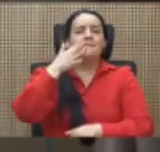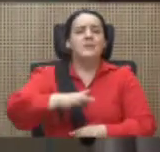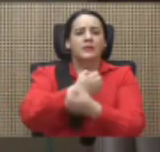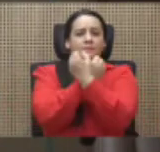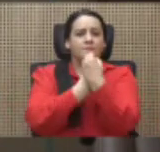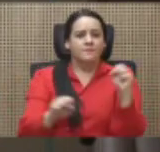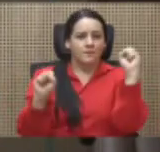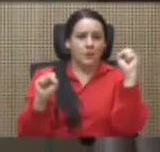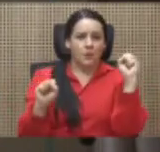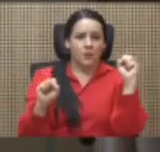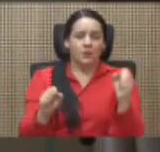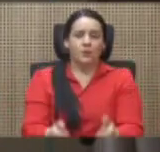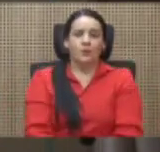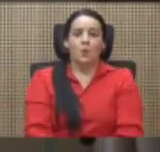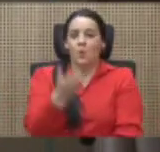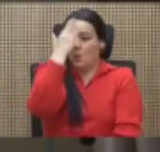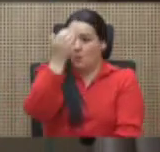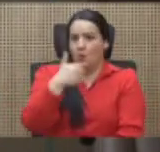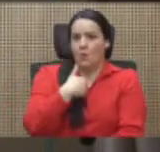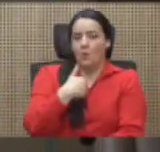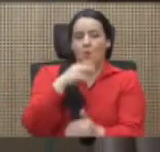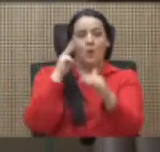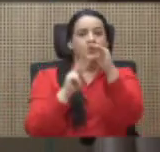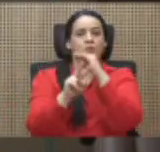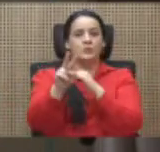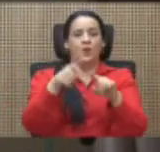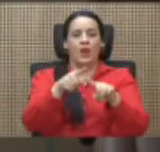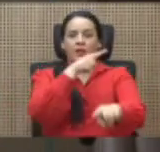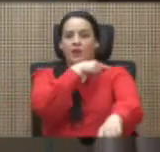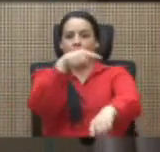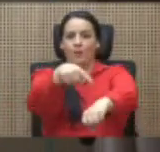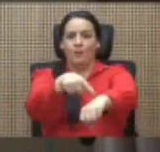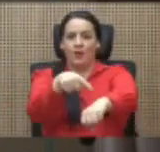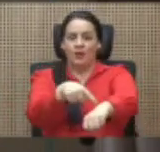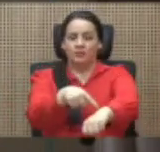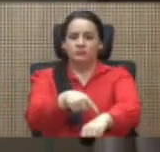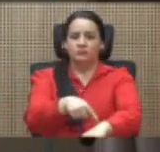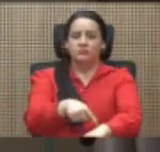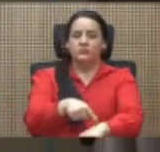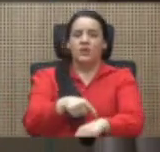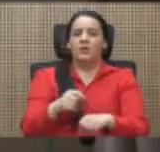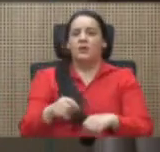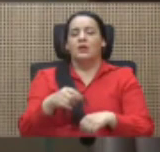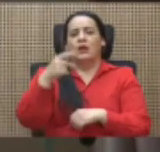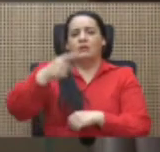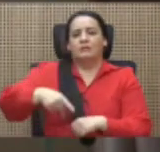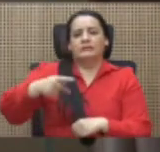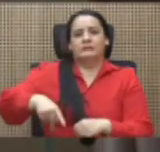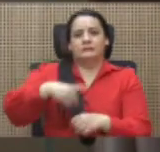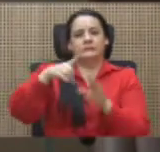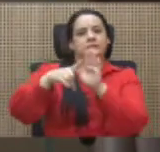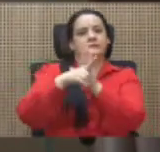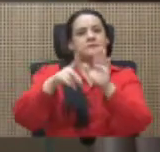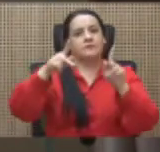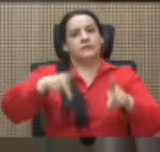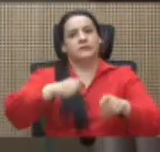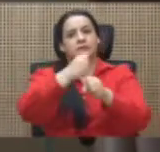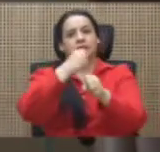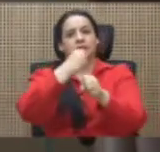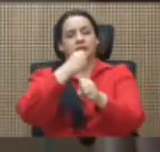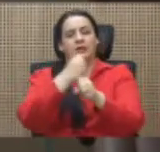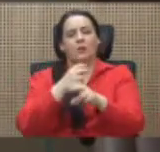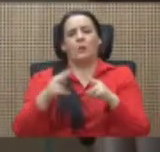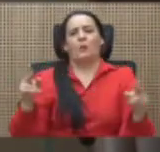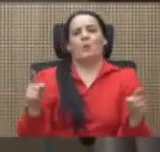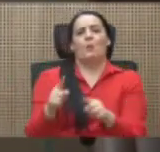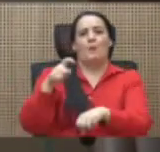imposibles, porque hubo visión de largo plazo. Arriesgar los derechos de las personas trabajadoras es quedarse en el cortísimo plazo,